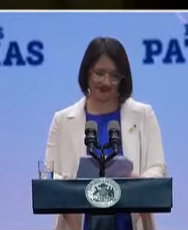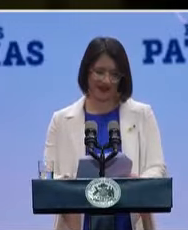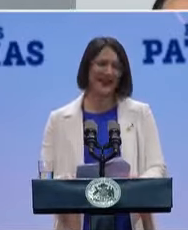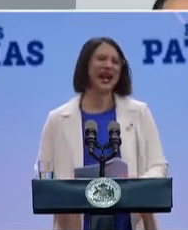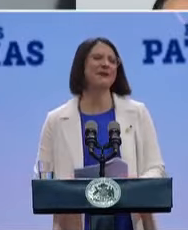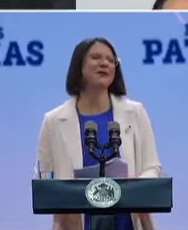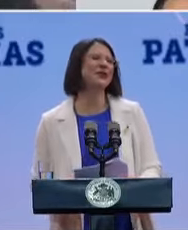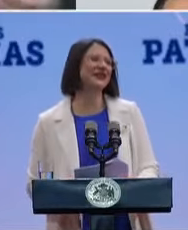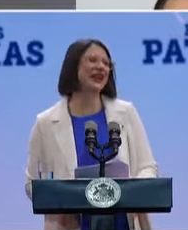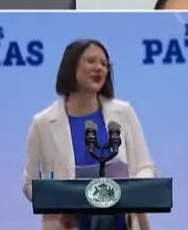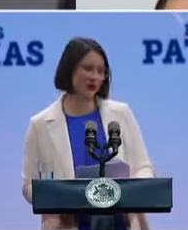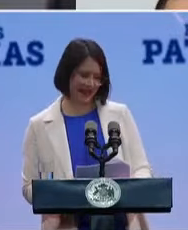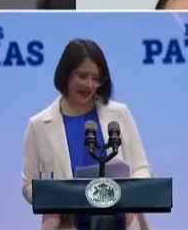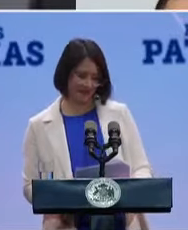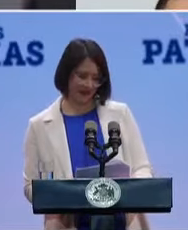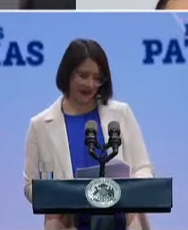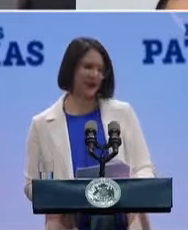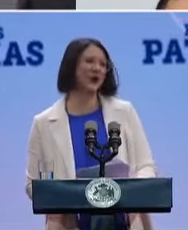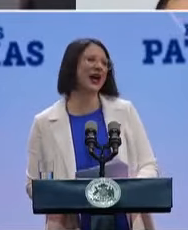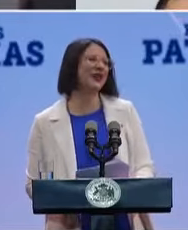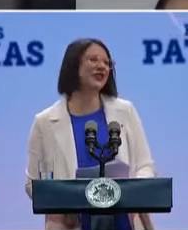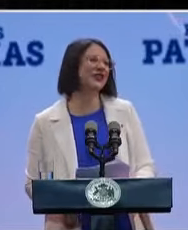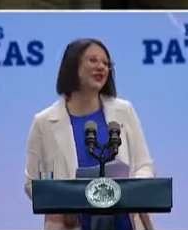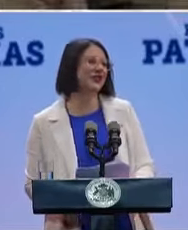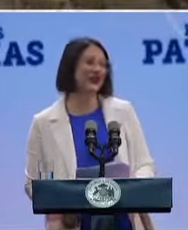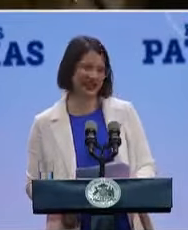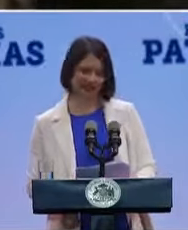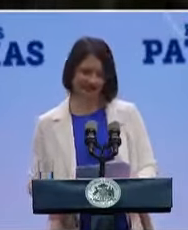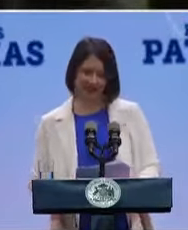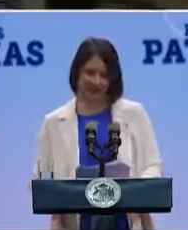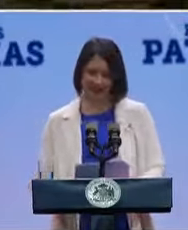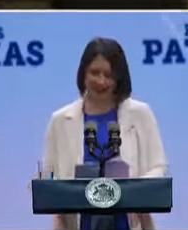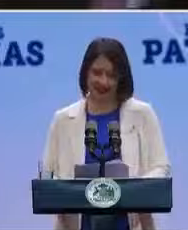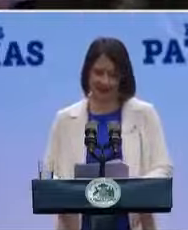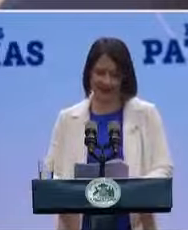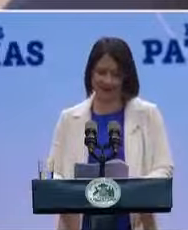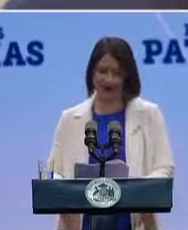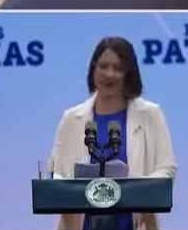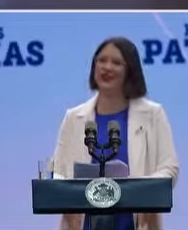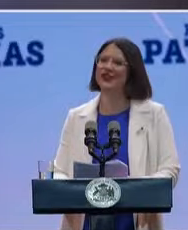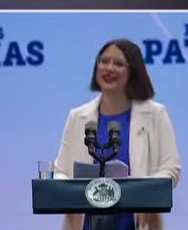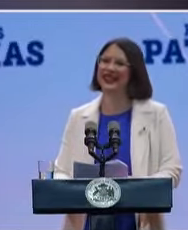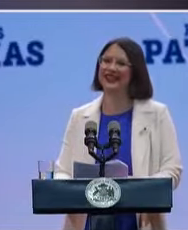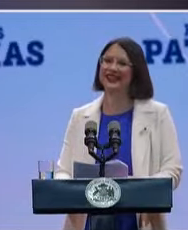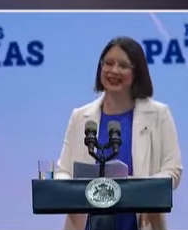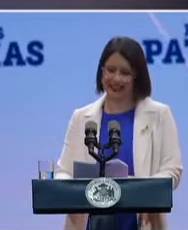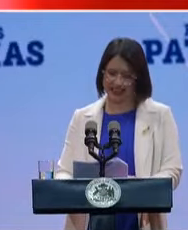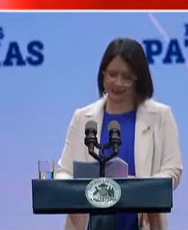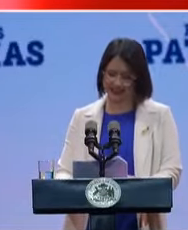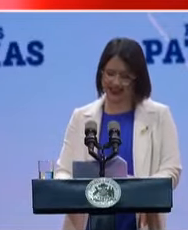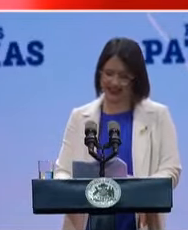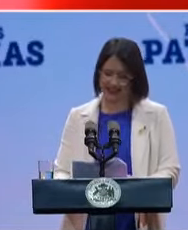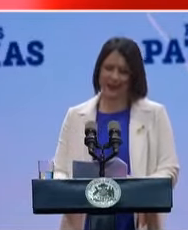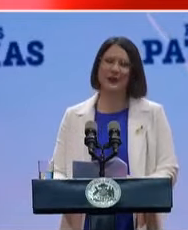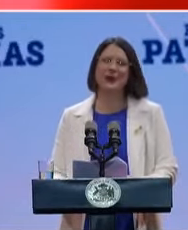Felipe Ward de momento no ha sido citado en el marco del caso Audios, caso que también involucra a otros militantes de la UDI como el exministro del